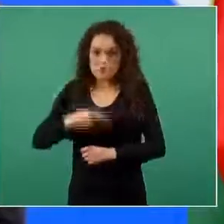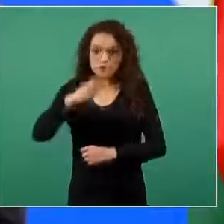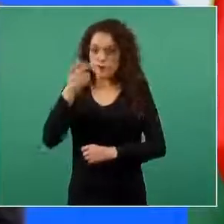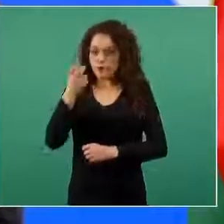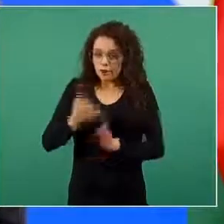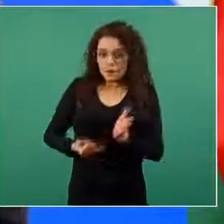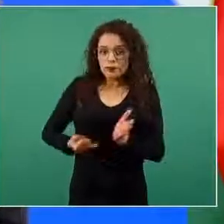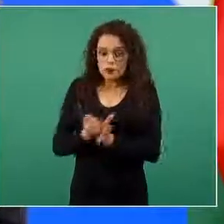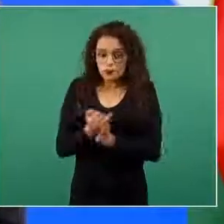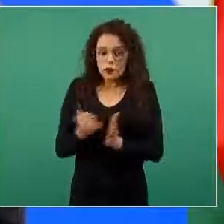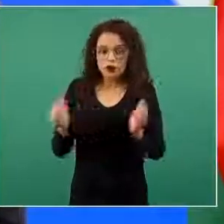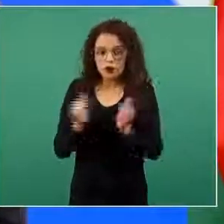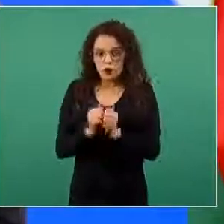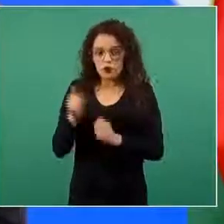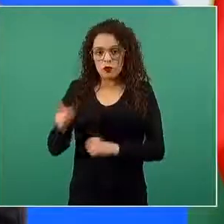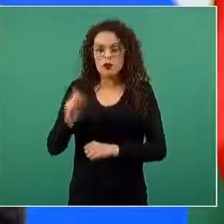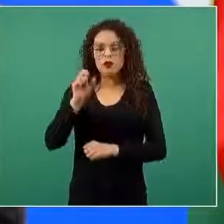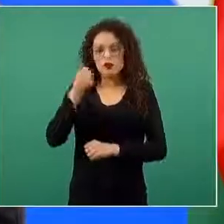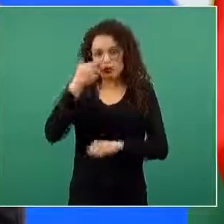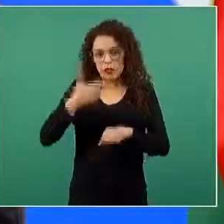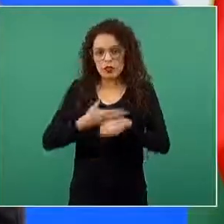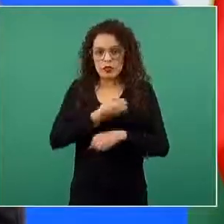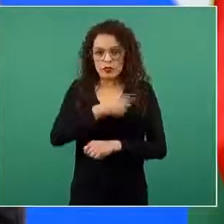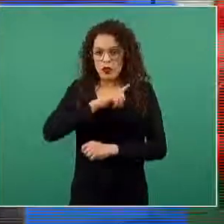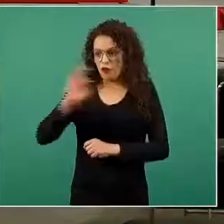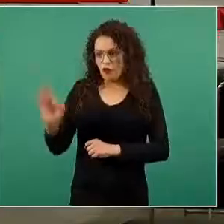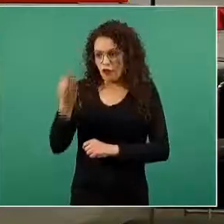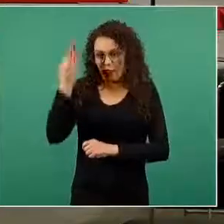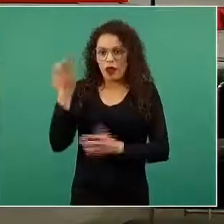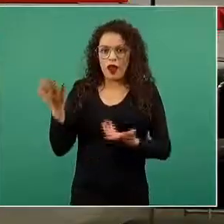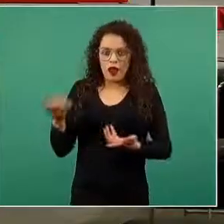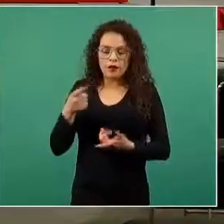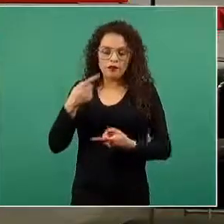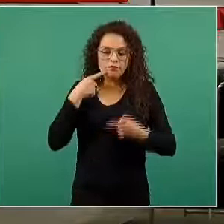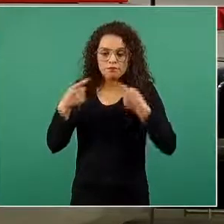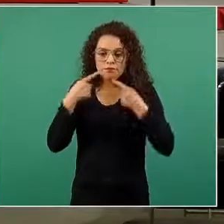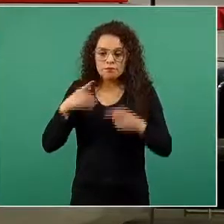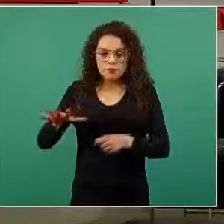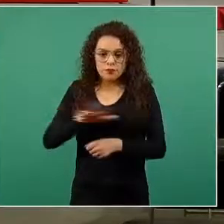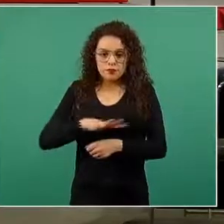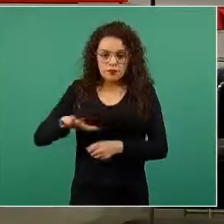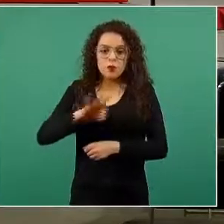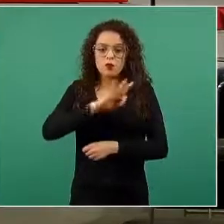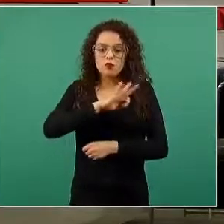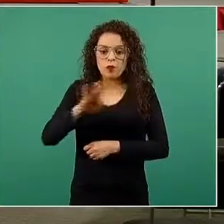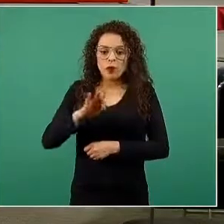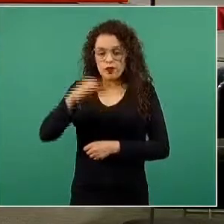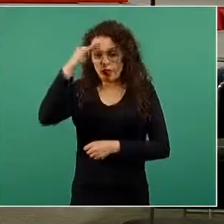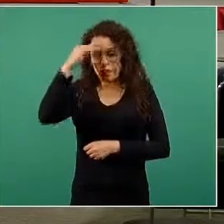mano con la Secretaría de Salud Federal para poder tomar una decisión, insisto,